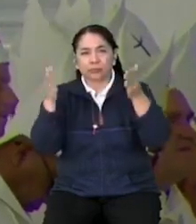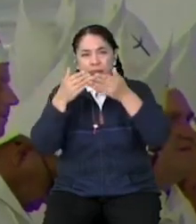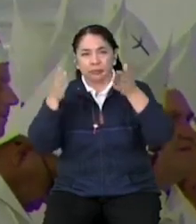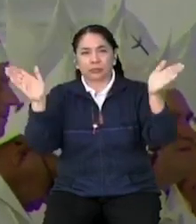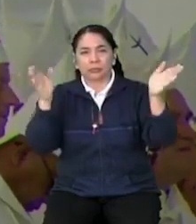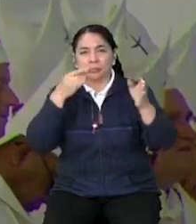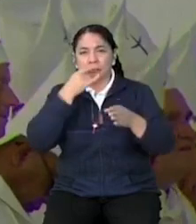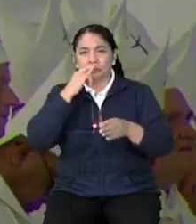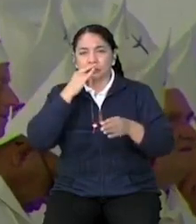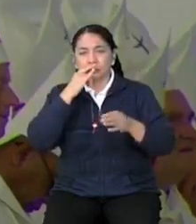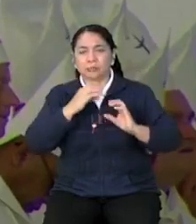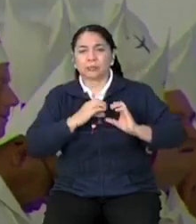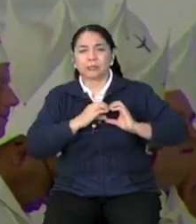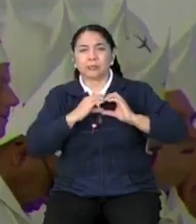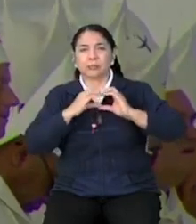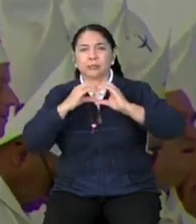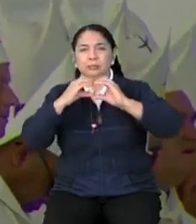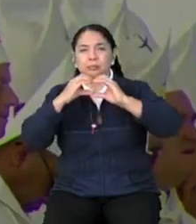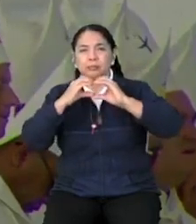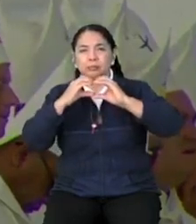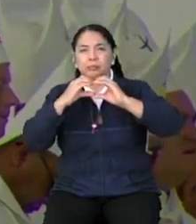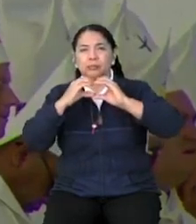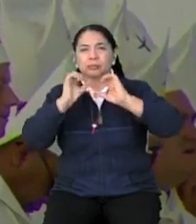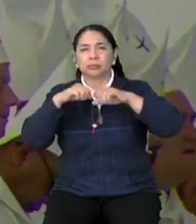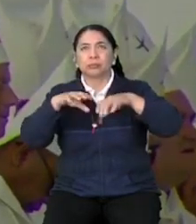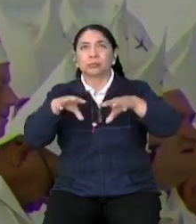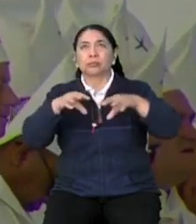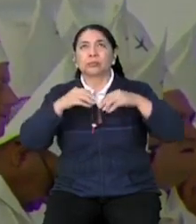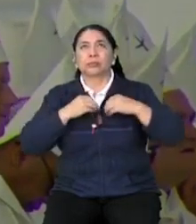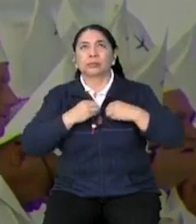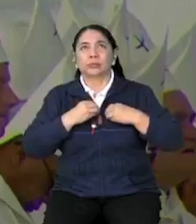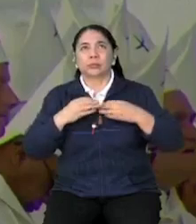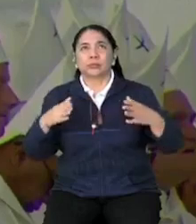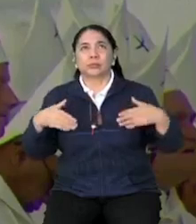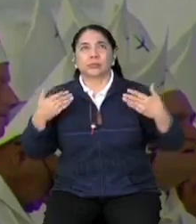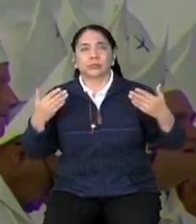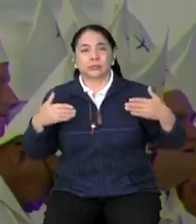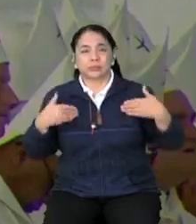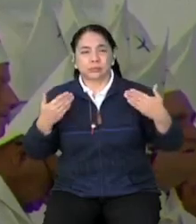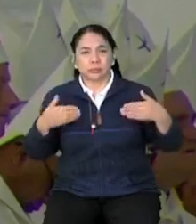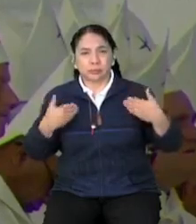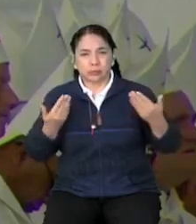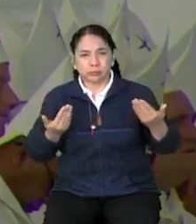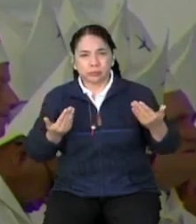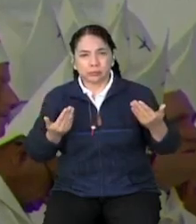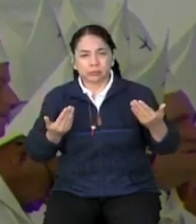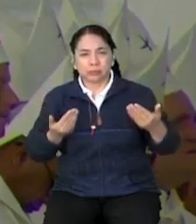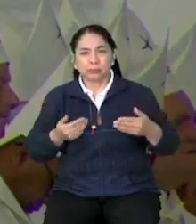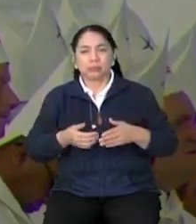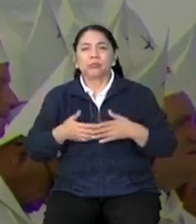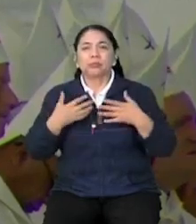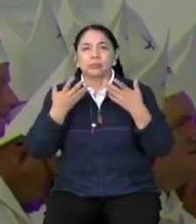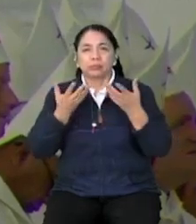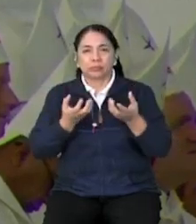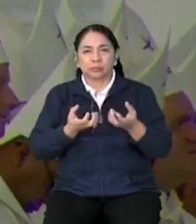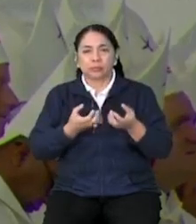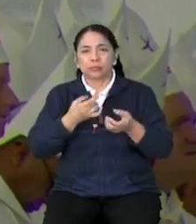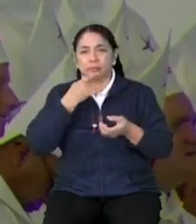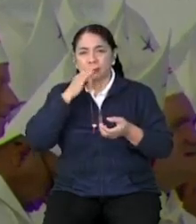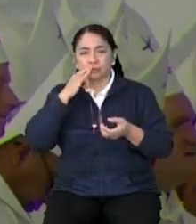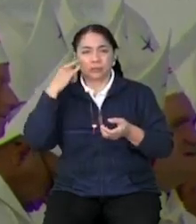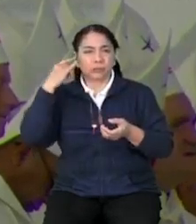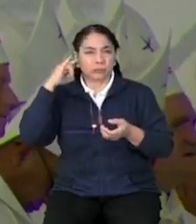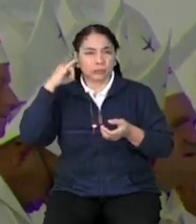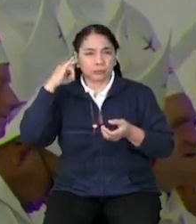niños sus corazones para recibirlo con alegría queridos niños y